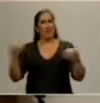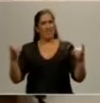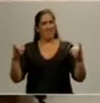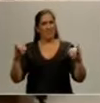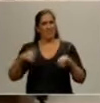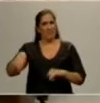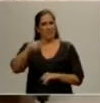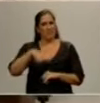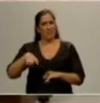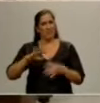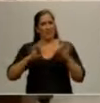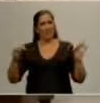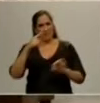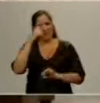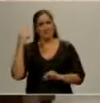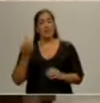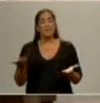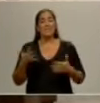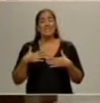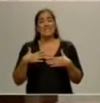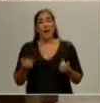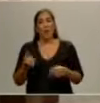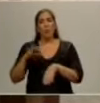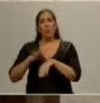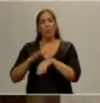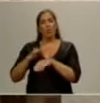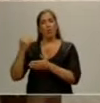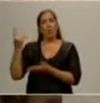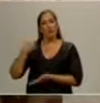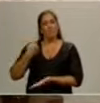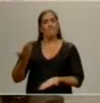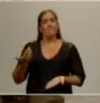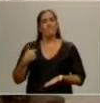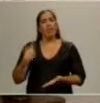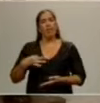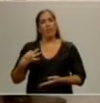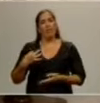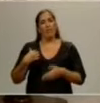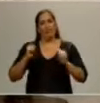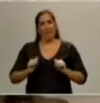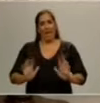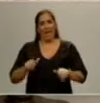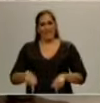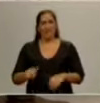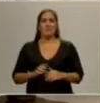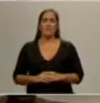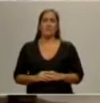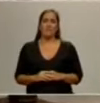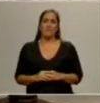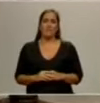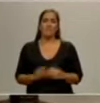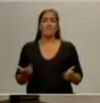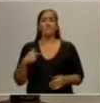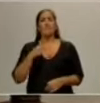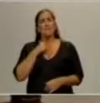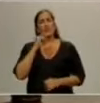bueno, contingencias de la salud y prescripciones médicas me obligan a hacerlo de esta manera. Quiero compartir